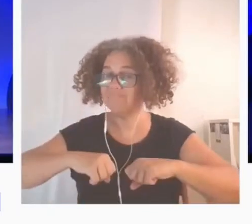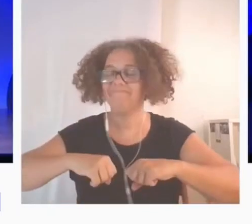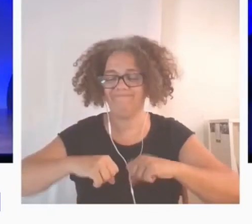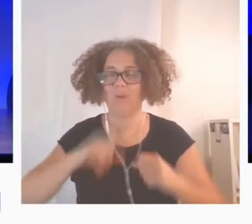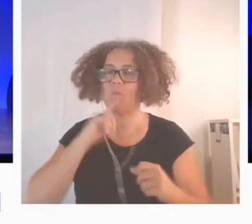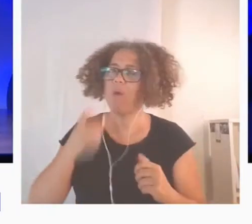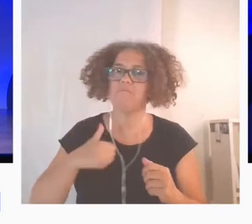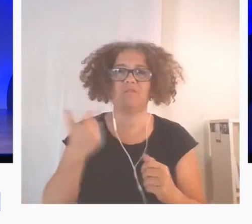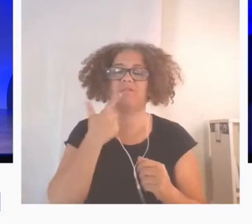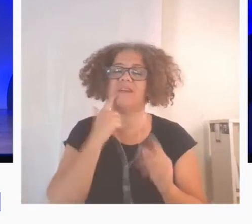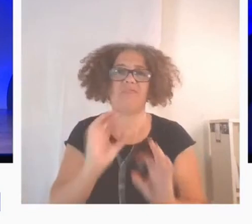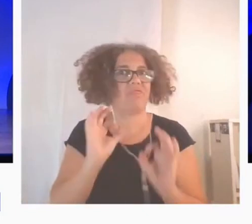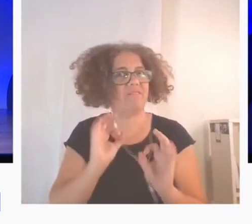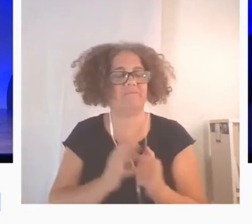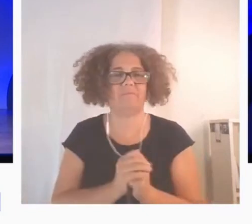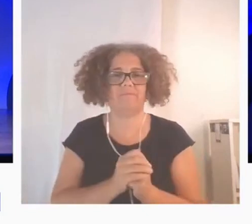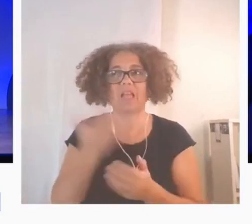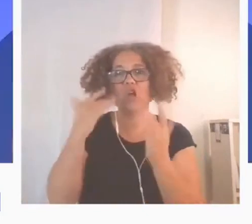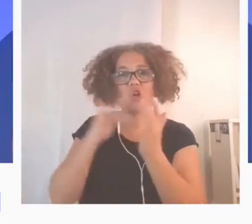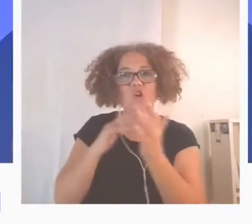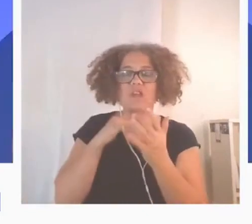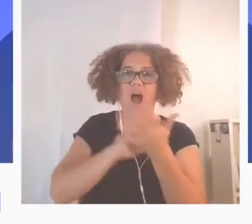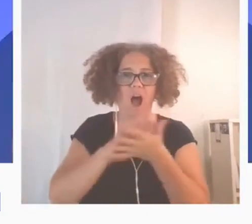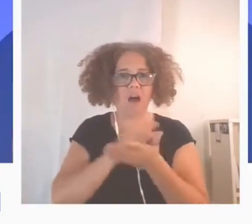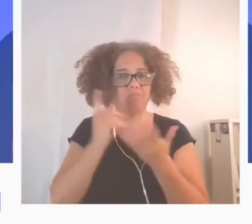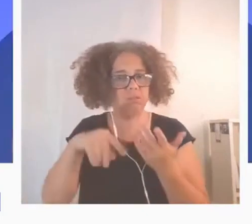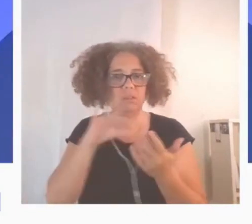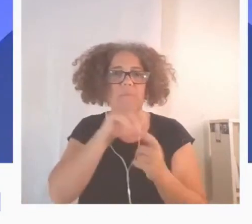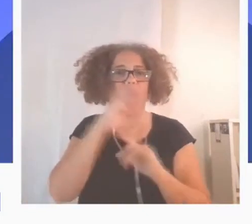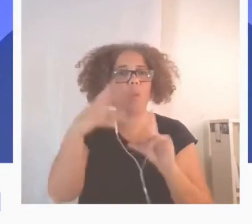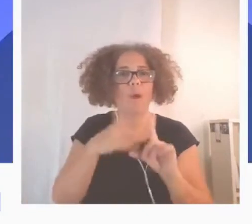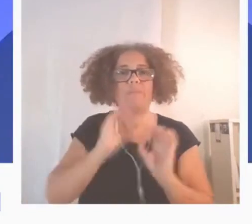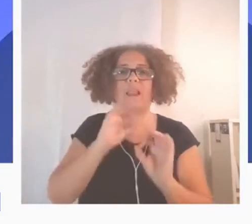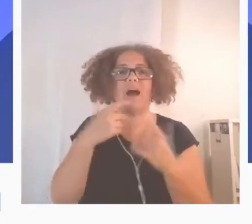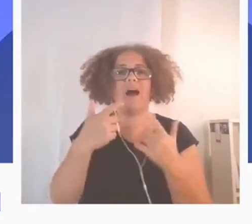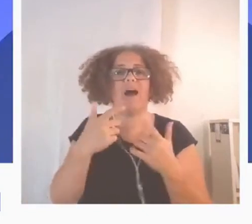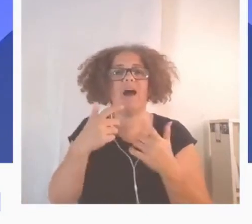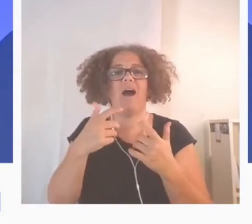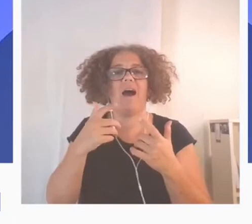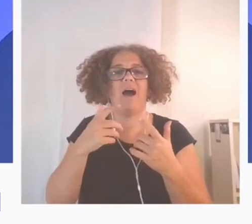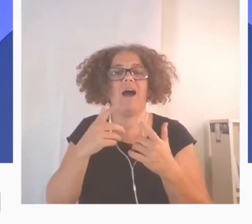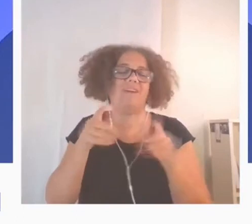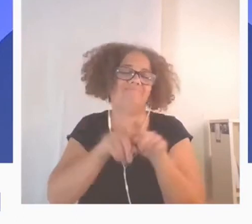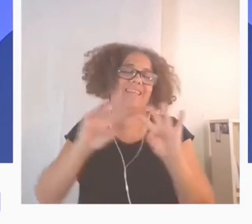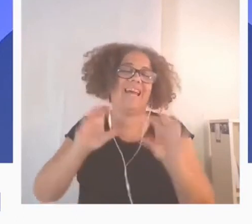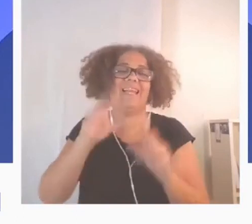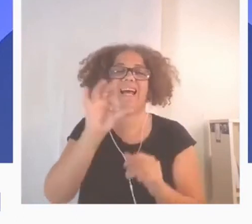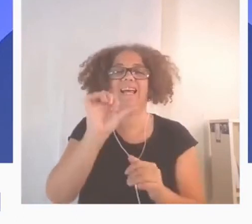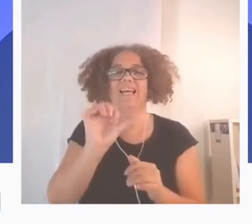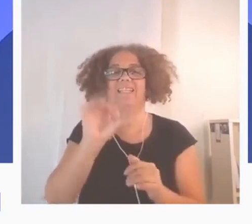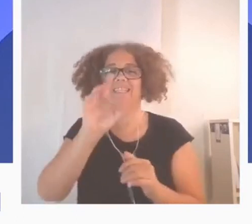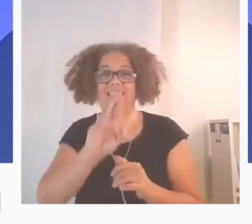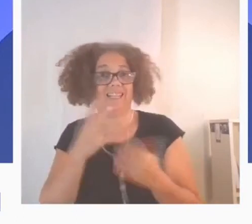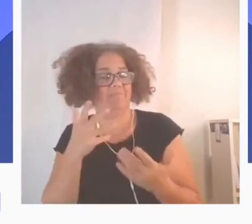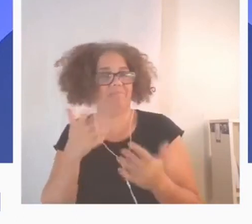oportunidad extraordinaria. Leía el otro día una noticia en la web de la cadena SER, qué casualidad, que decía que